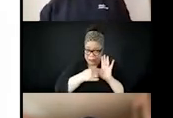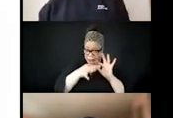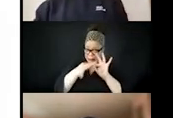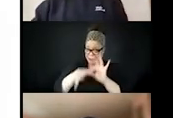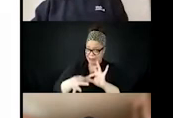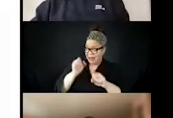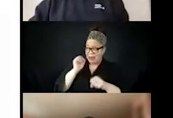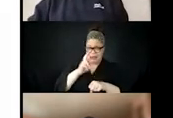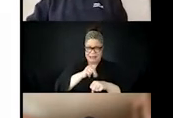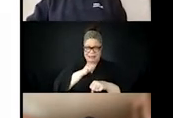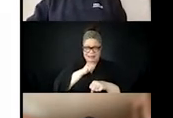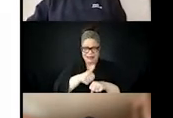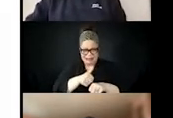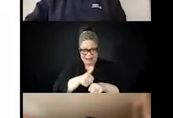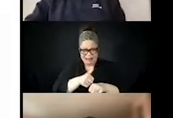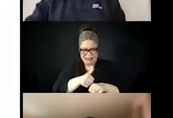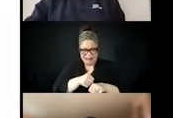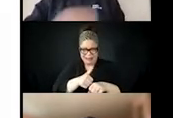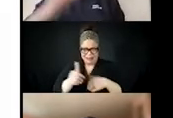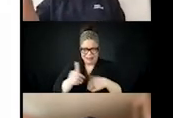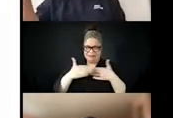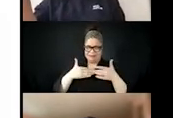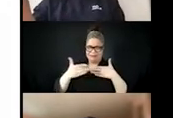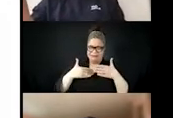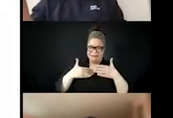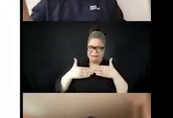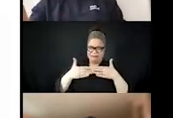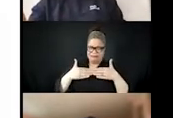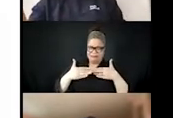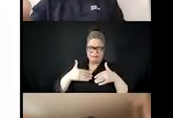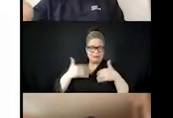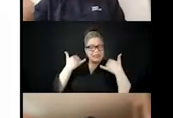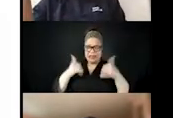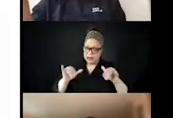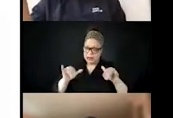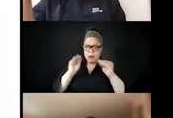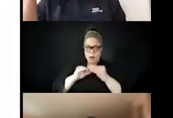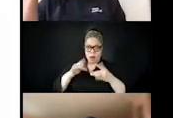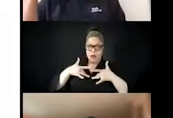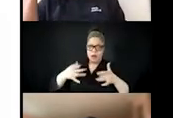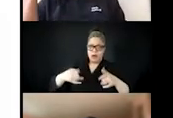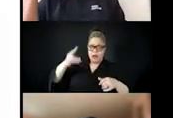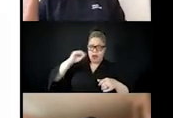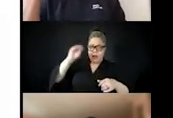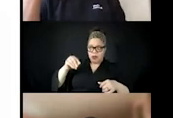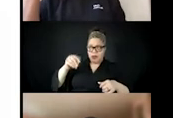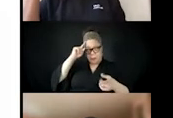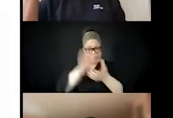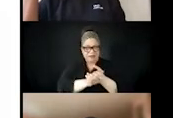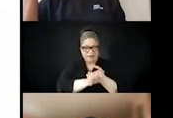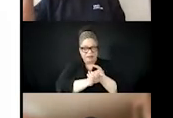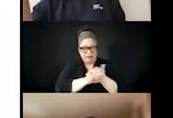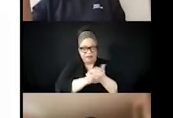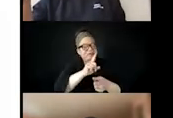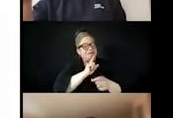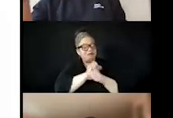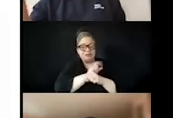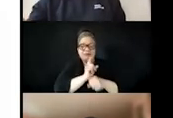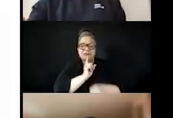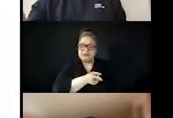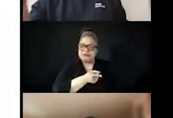sea que tenga que ver o no tener con el título y también